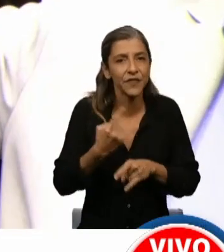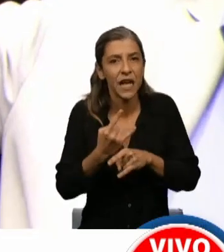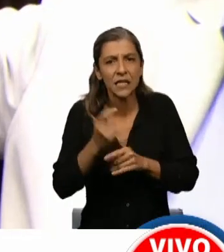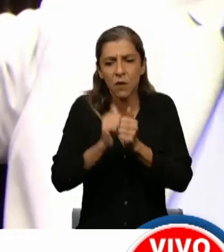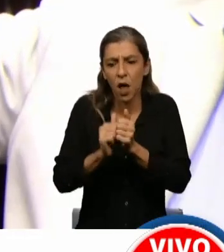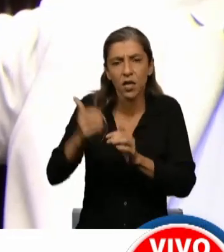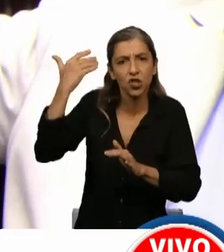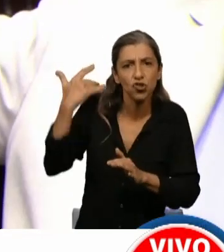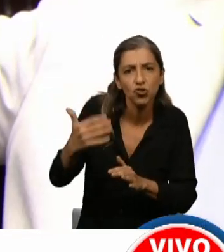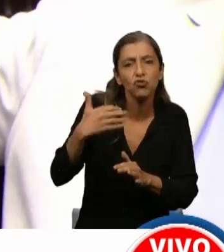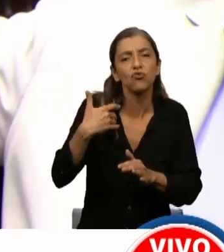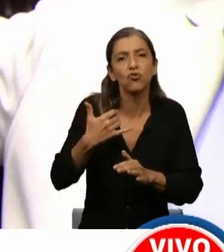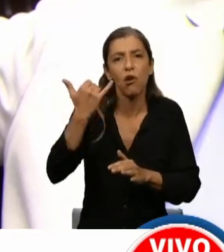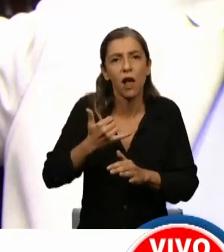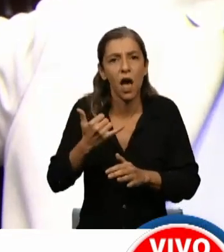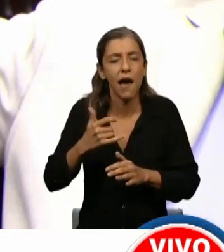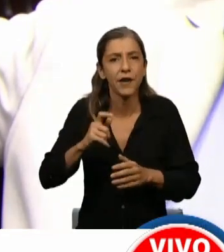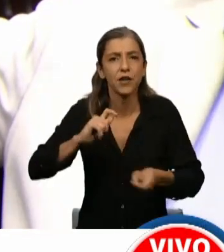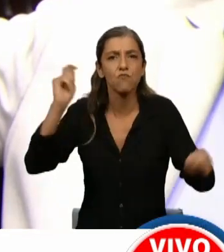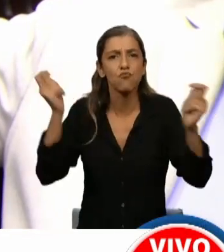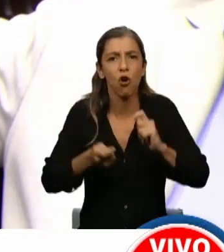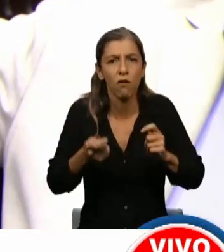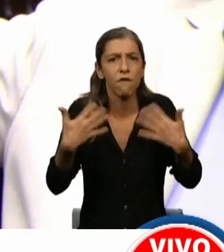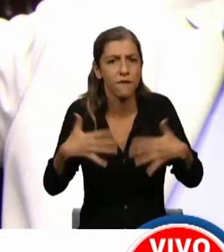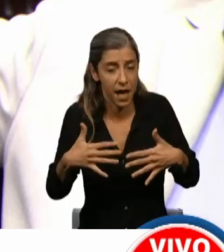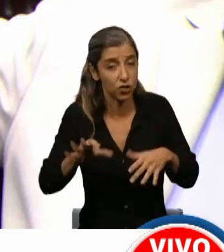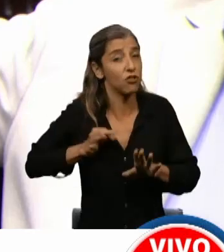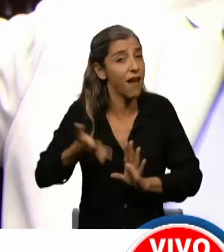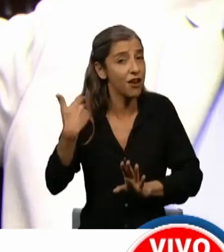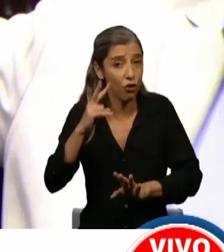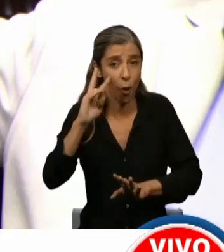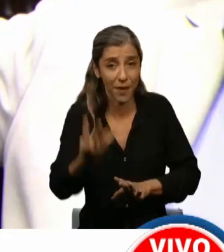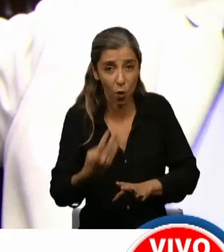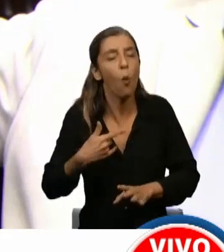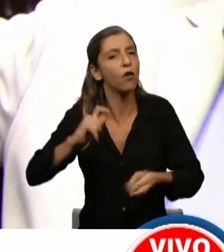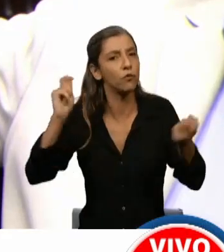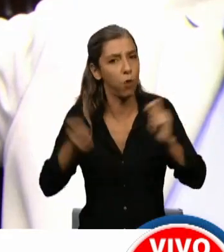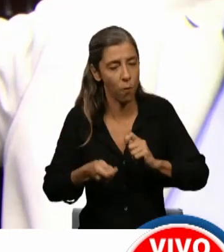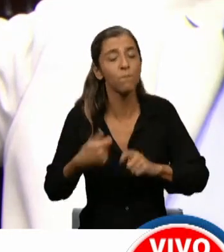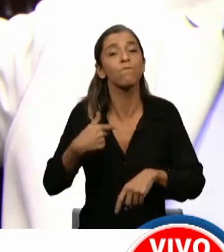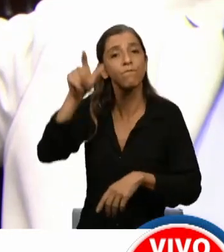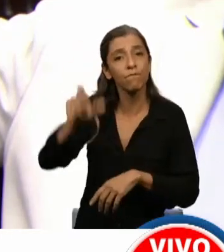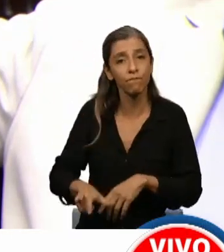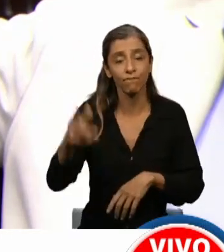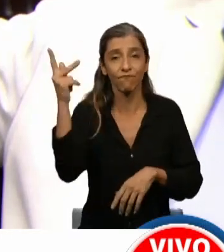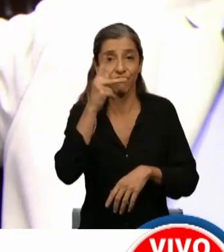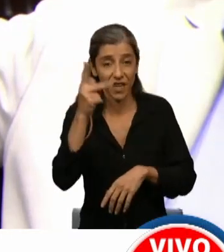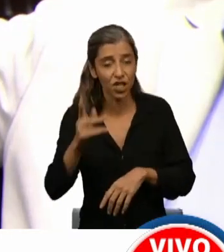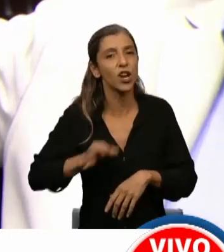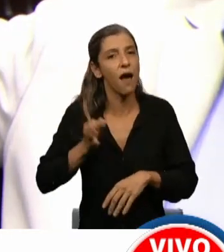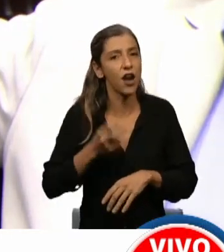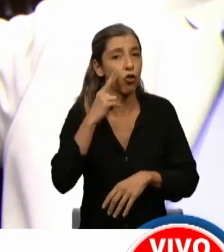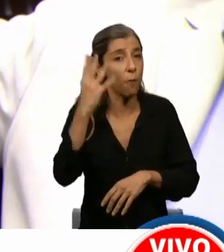su historia una transformación fundamental que se dio en el 2004, que se resumía en las expresiones de Néstor Kirchner en el año